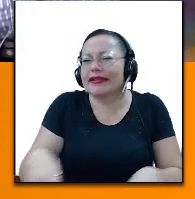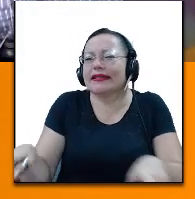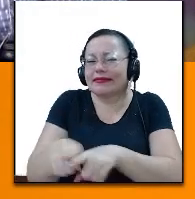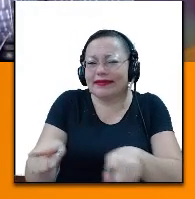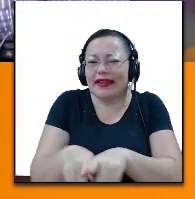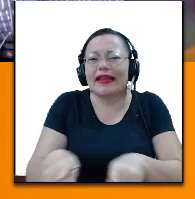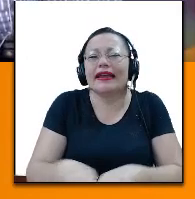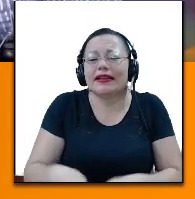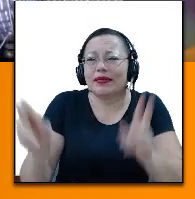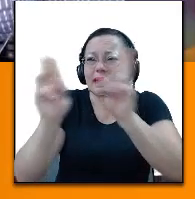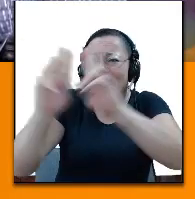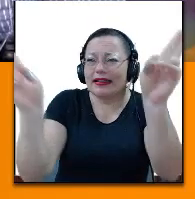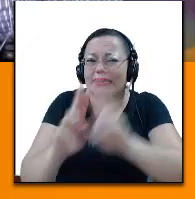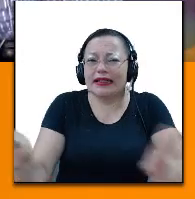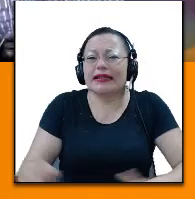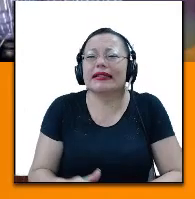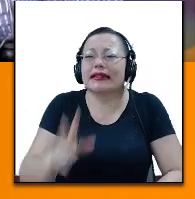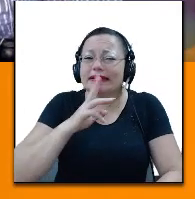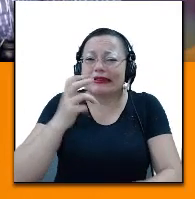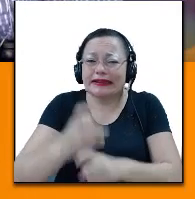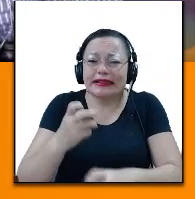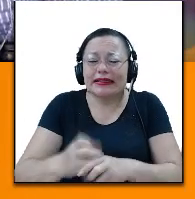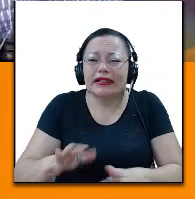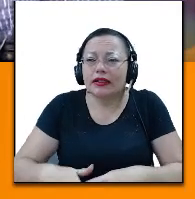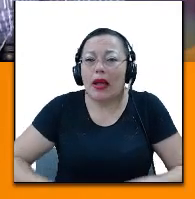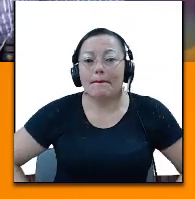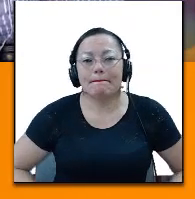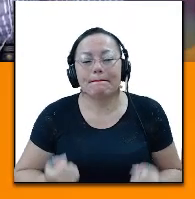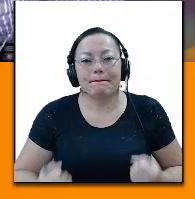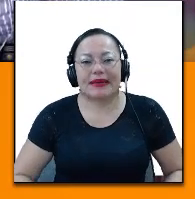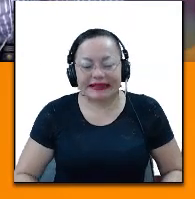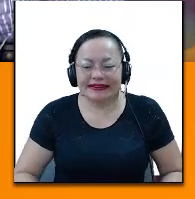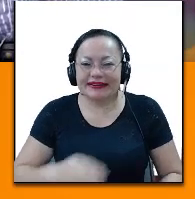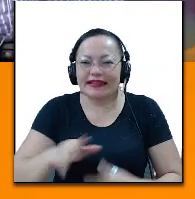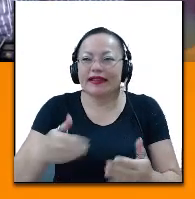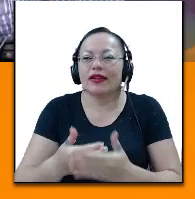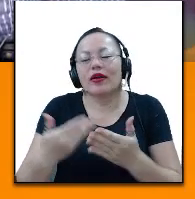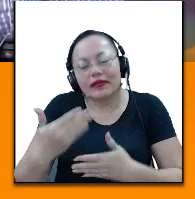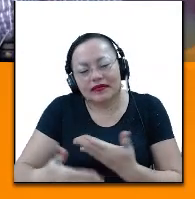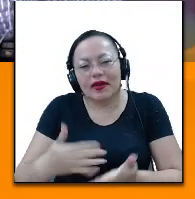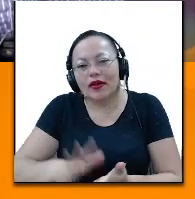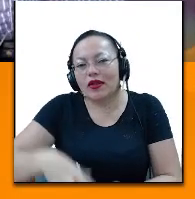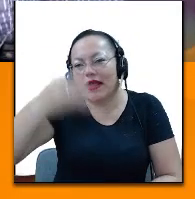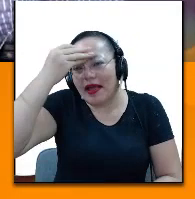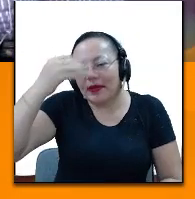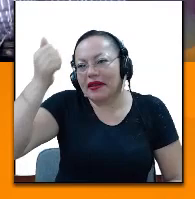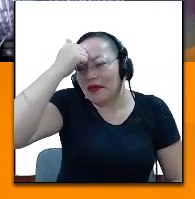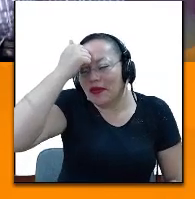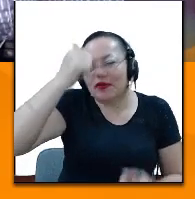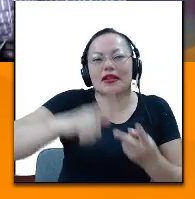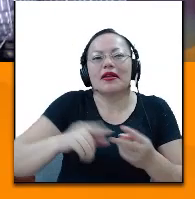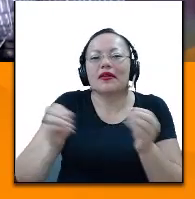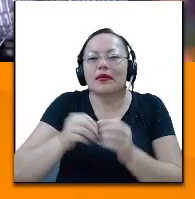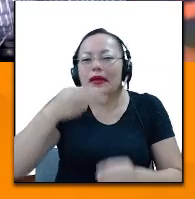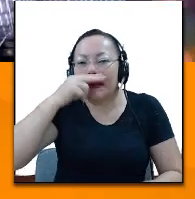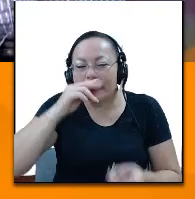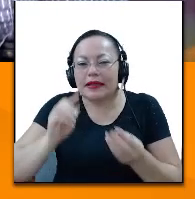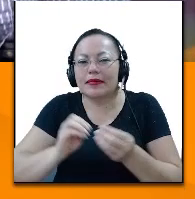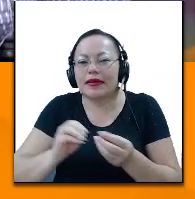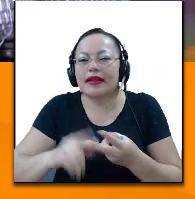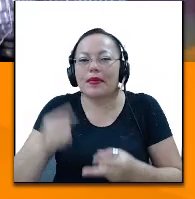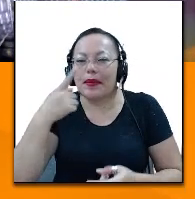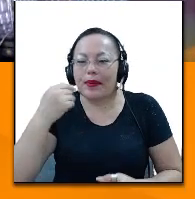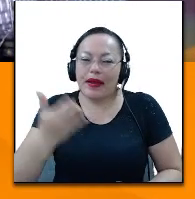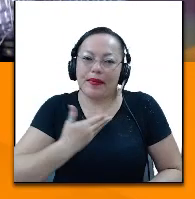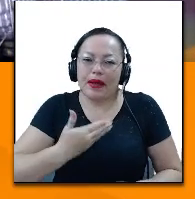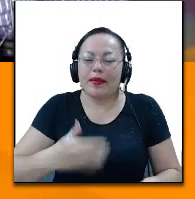estudiando virtualmente y es un poquito complicado, es un poquito pesado, pero bueno, es un aprendizaje para los maestros, para los niños y para nosotros los padres que pues,